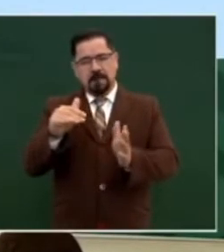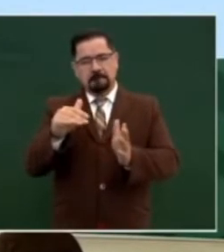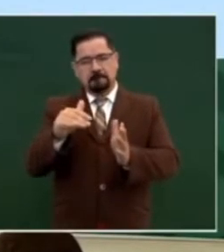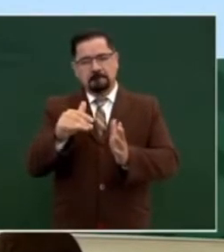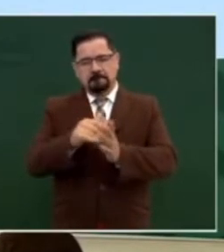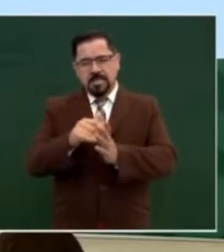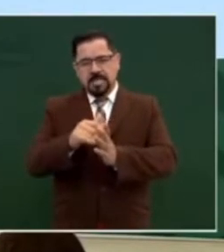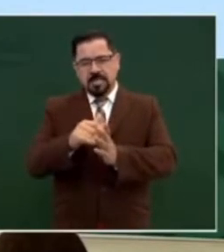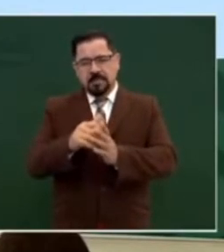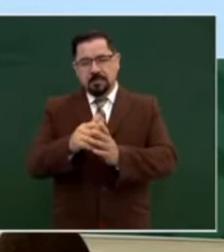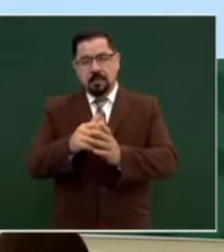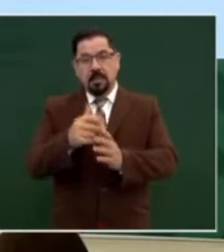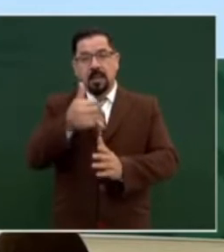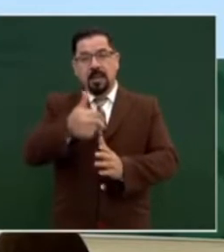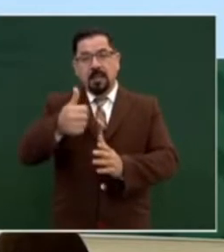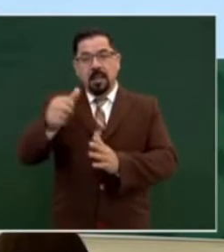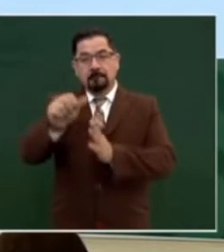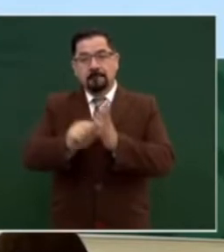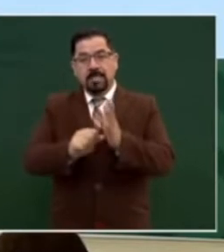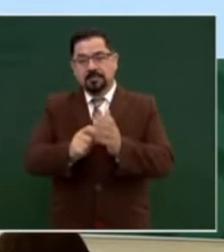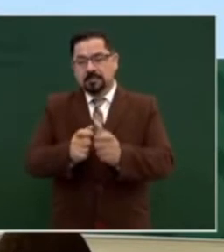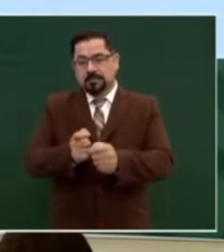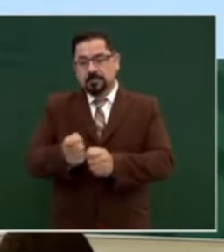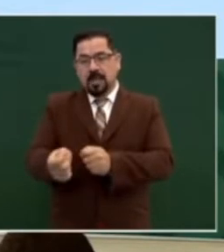350.000 al mes